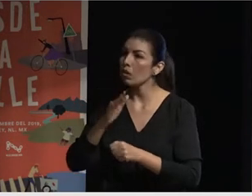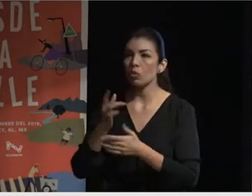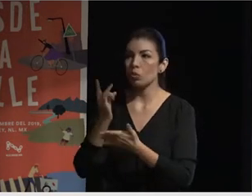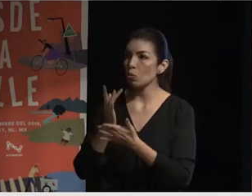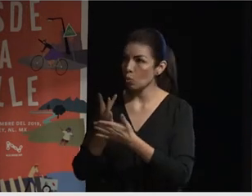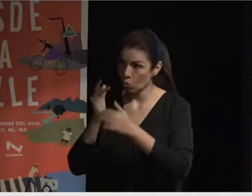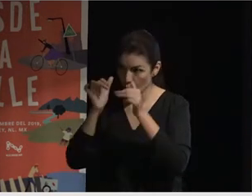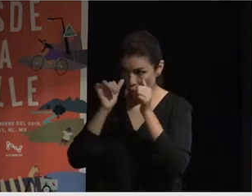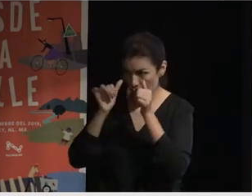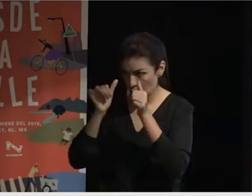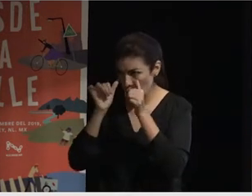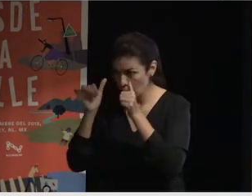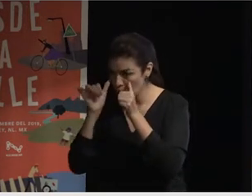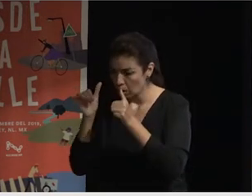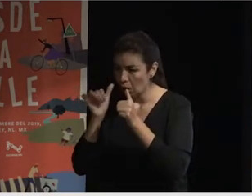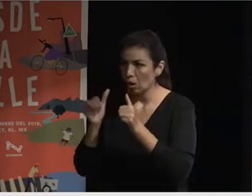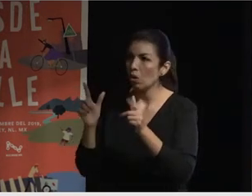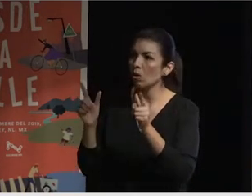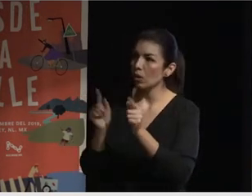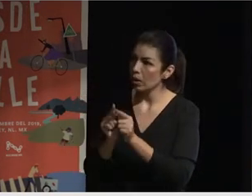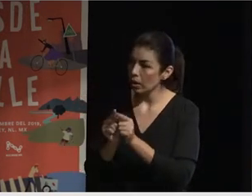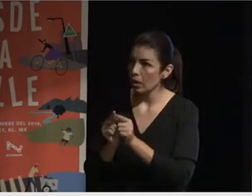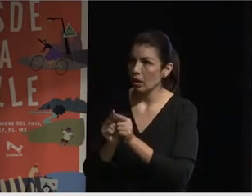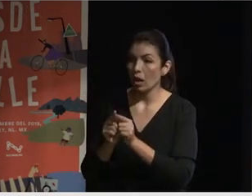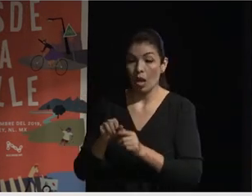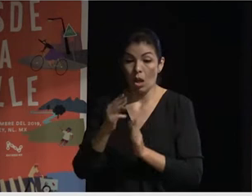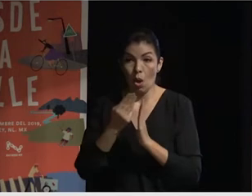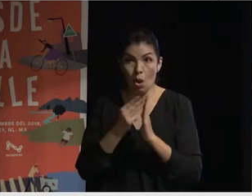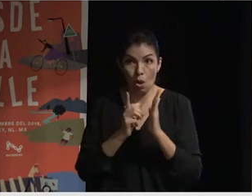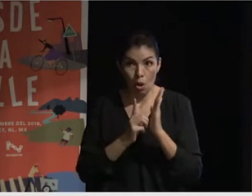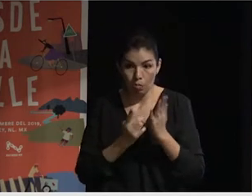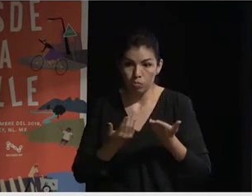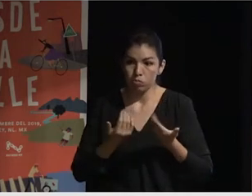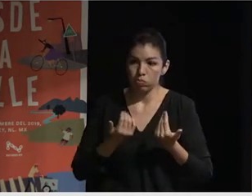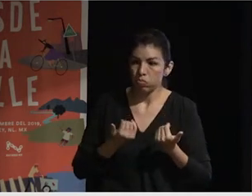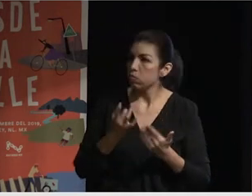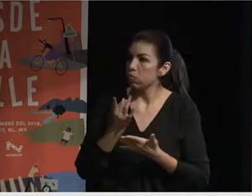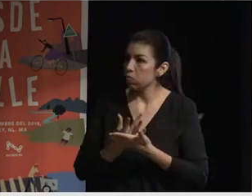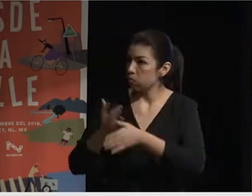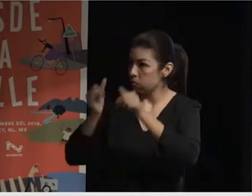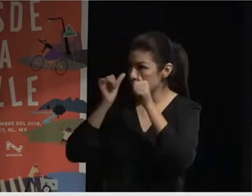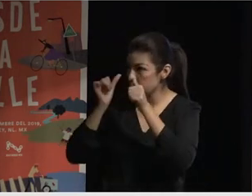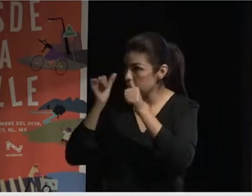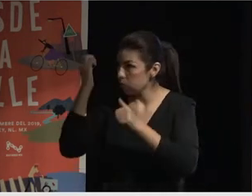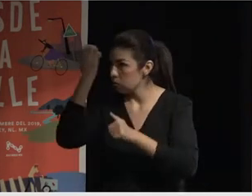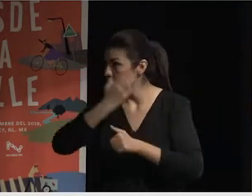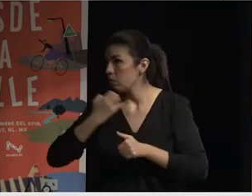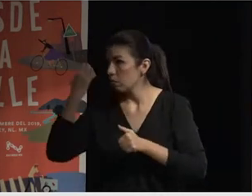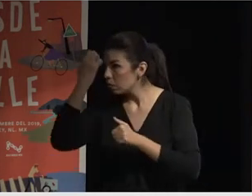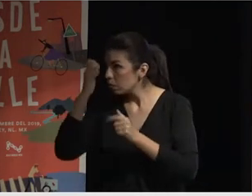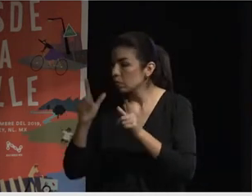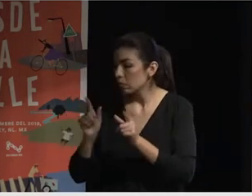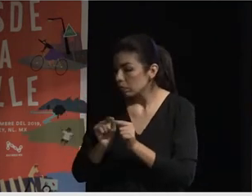periodos muy largos, estamos hablando de procesos largos, van a verificar empíricamente estos procesos, que si quieren explicamos más adelante. Y